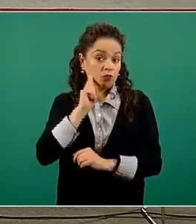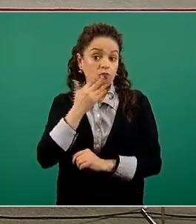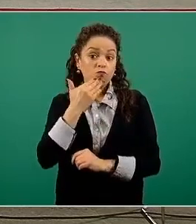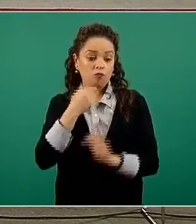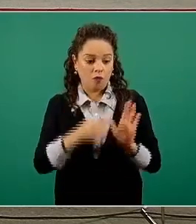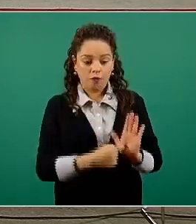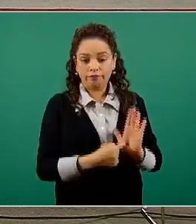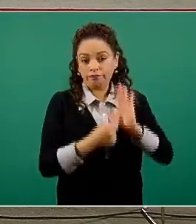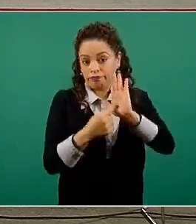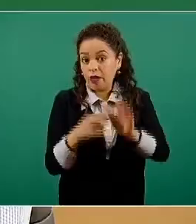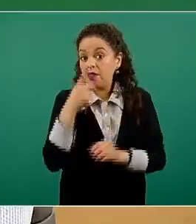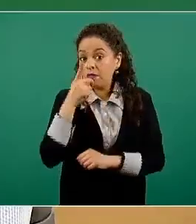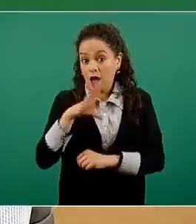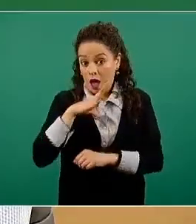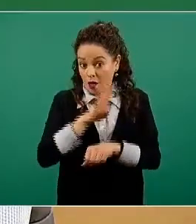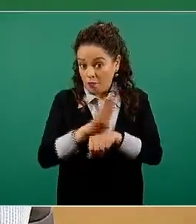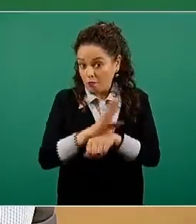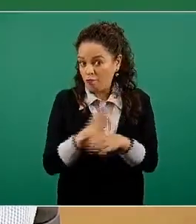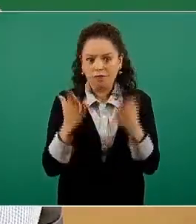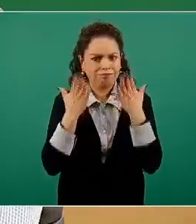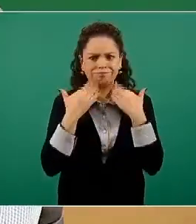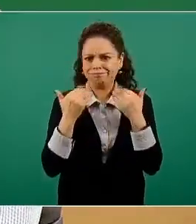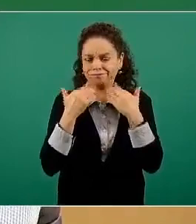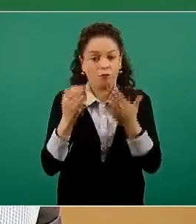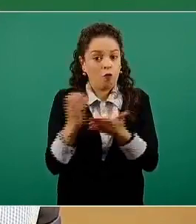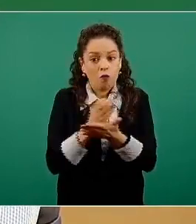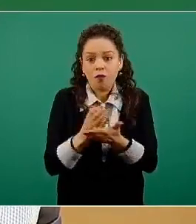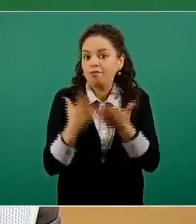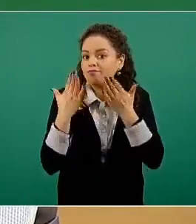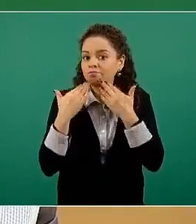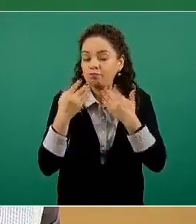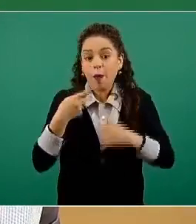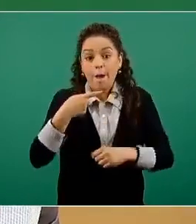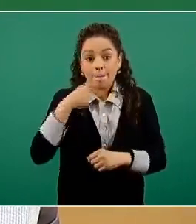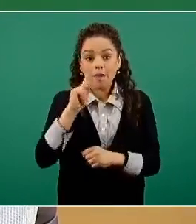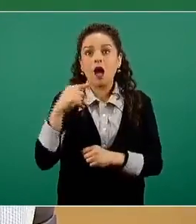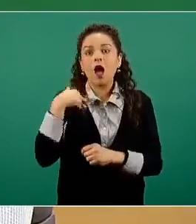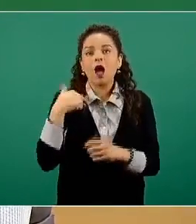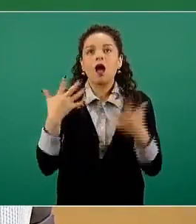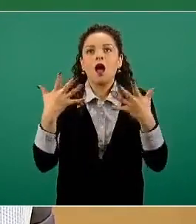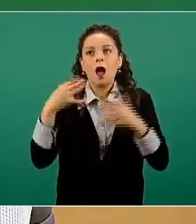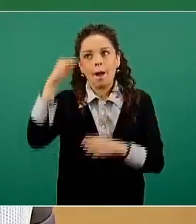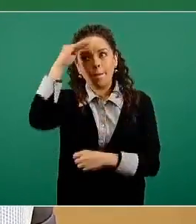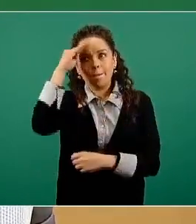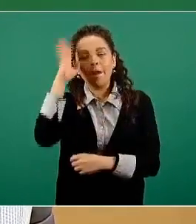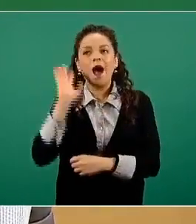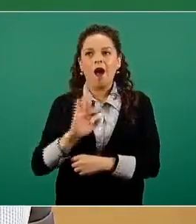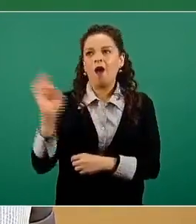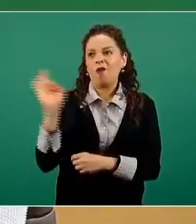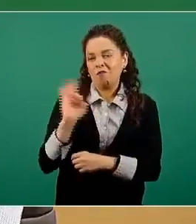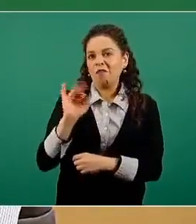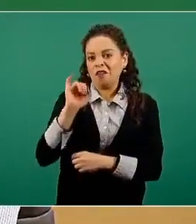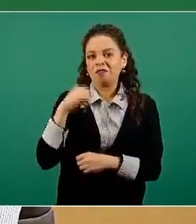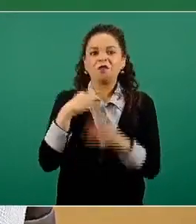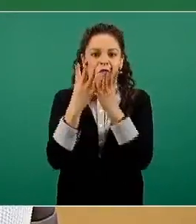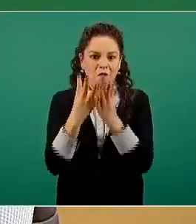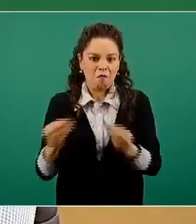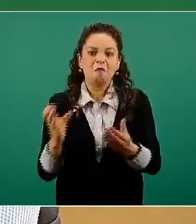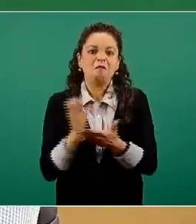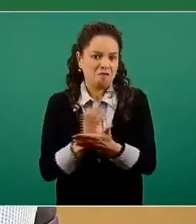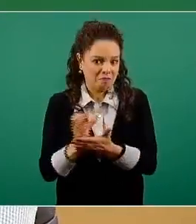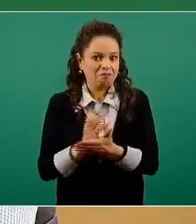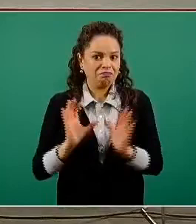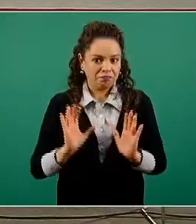generar algún beneficio o una curación, yo podría estar esperanzado en este resultado y entonces